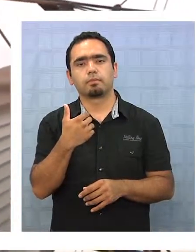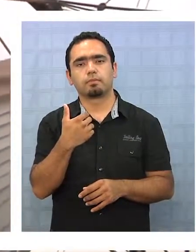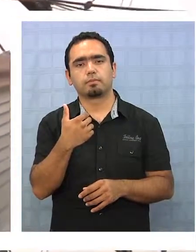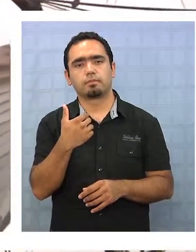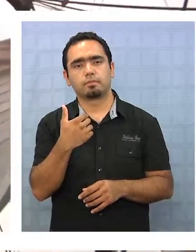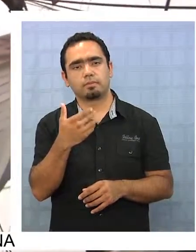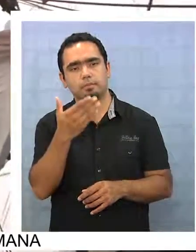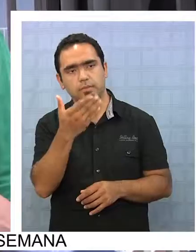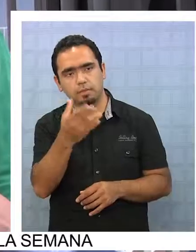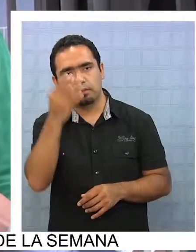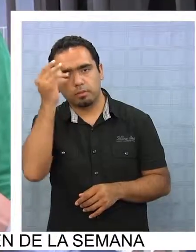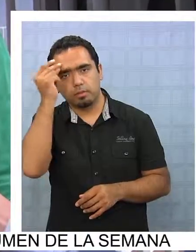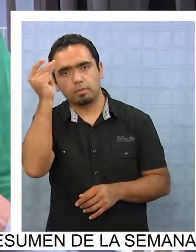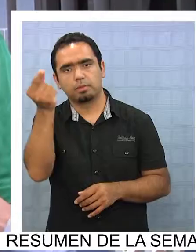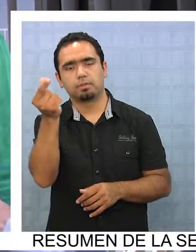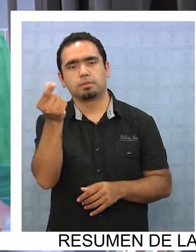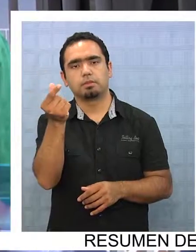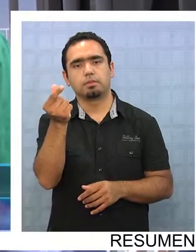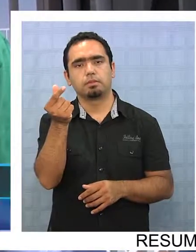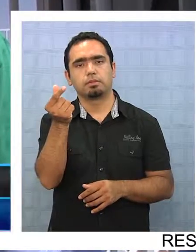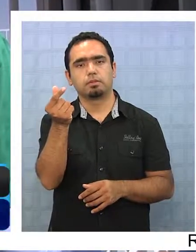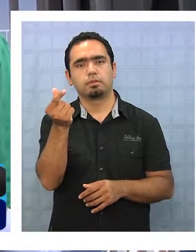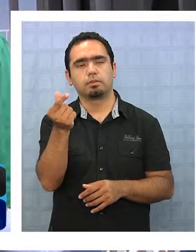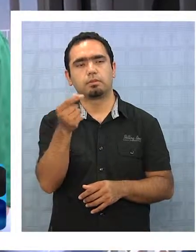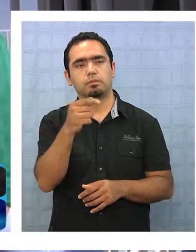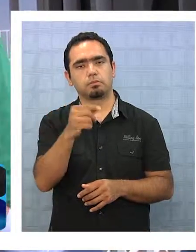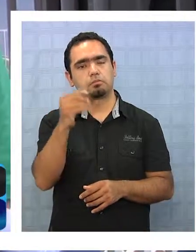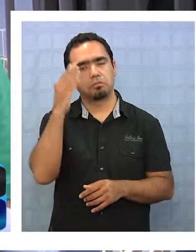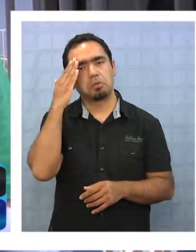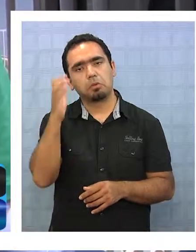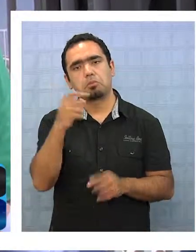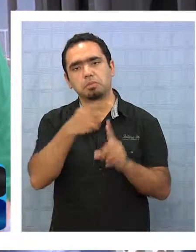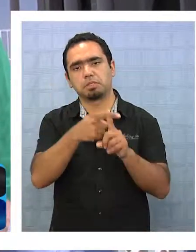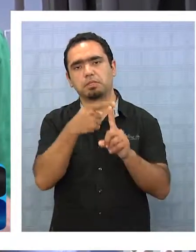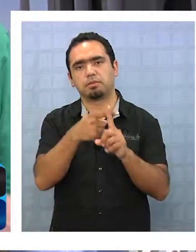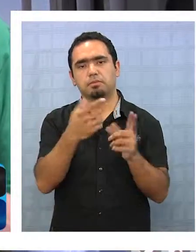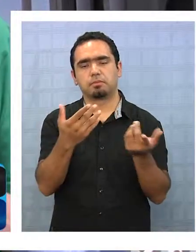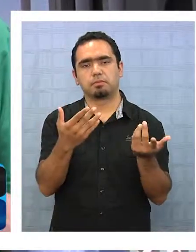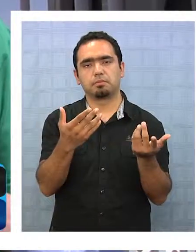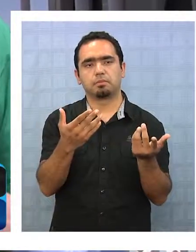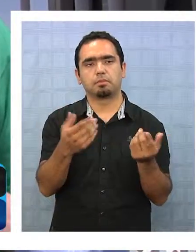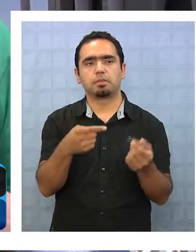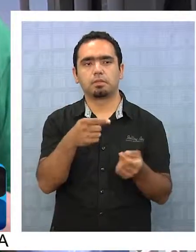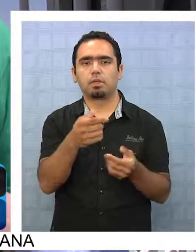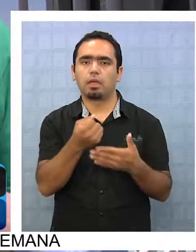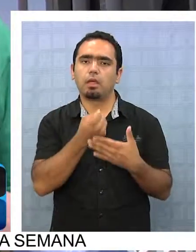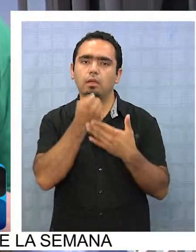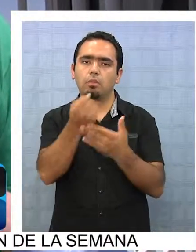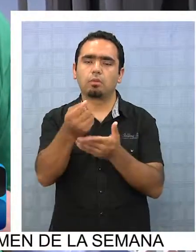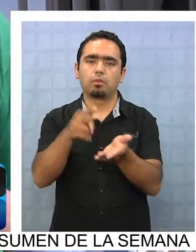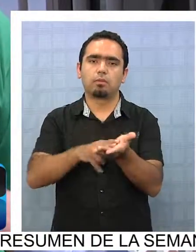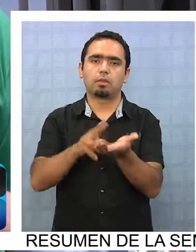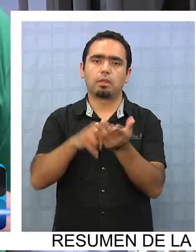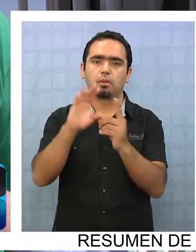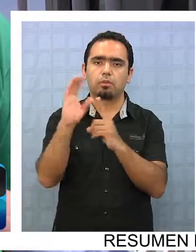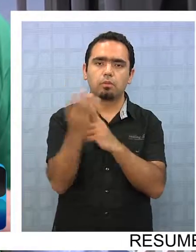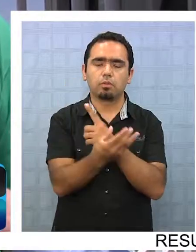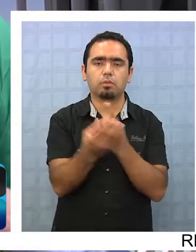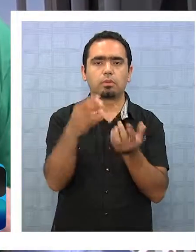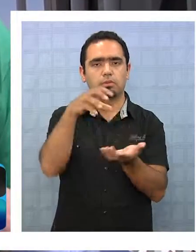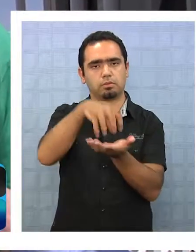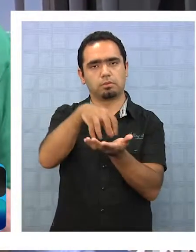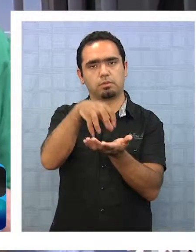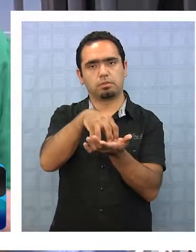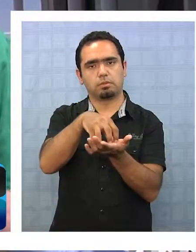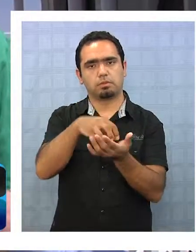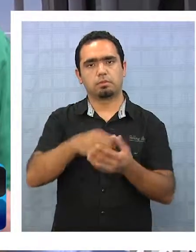esta es una iniciativa, yo creo que muy positiva, un aporte real, cultural para la ciudad.